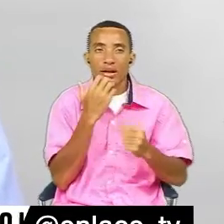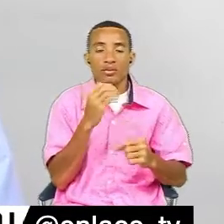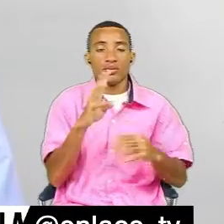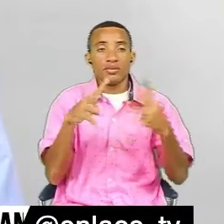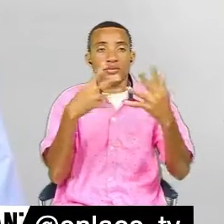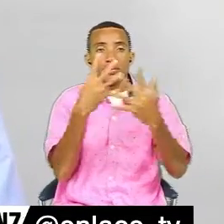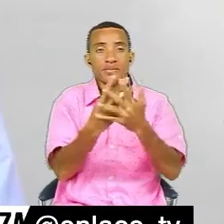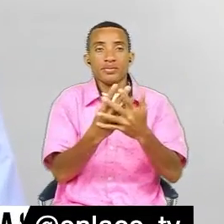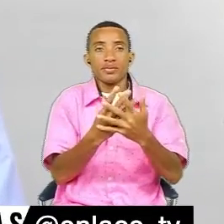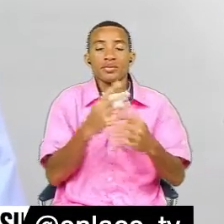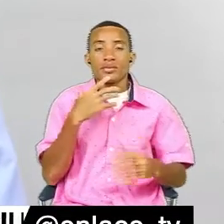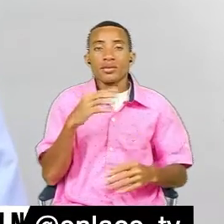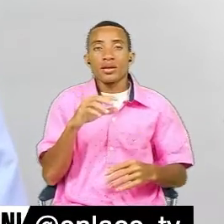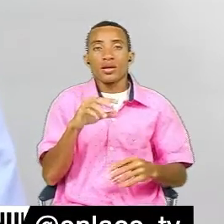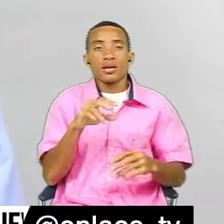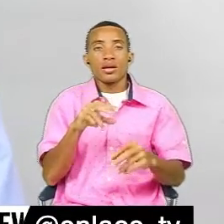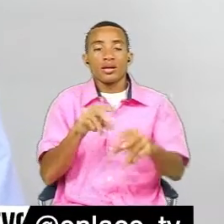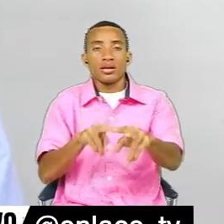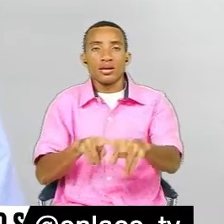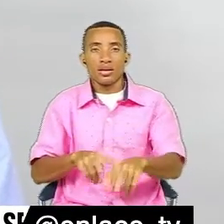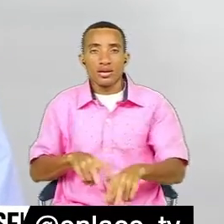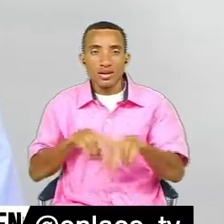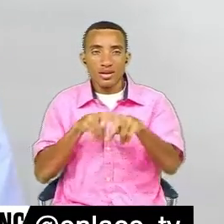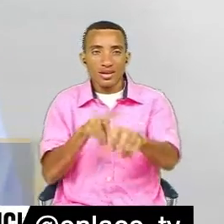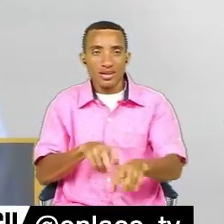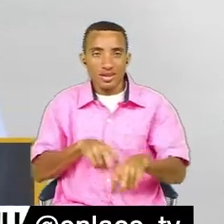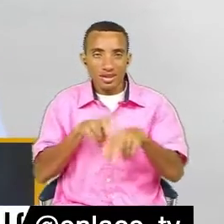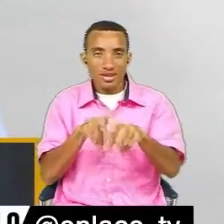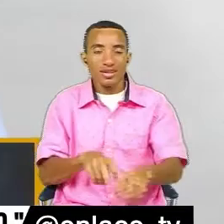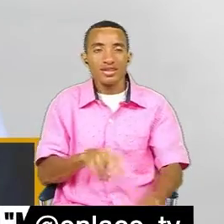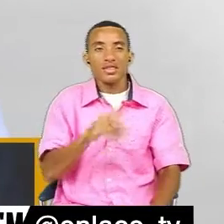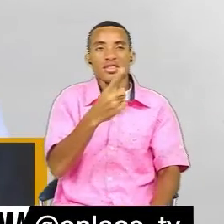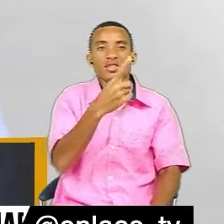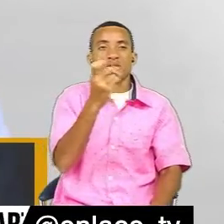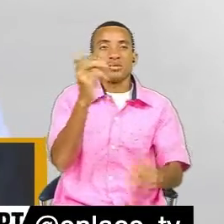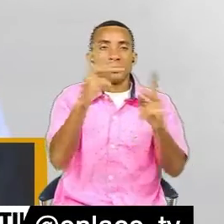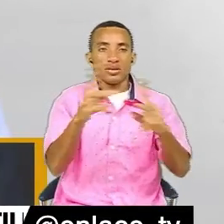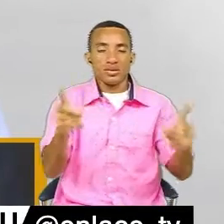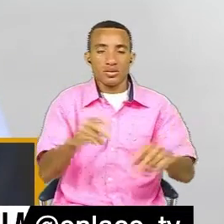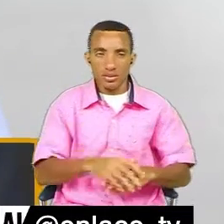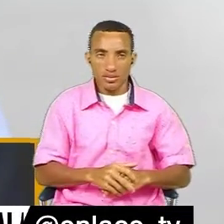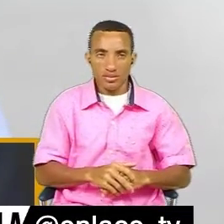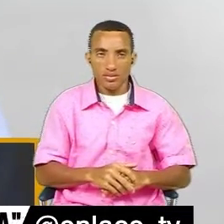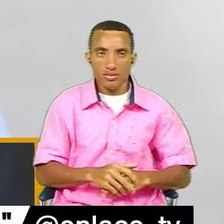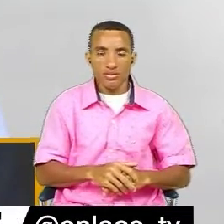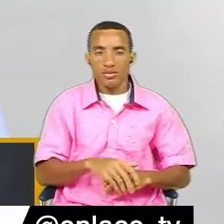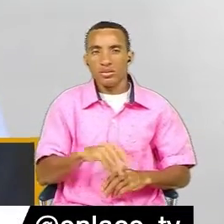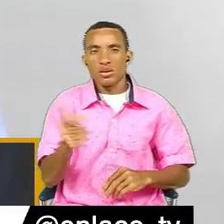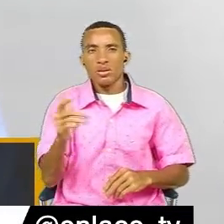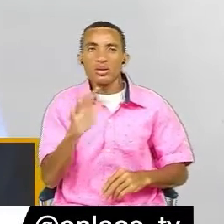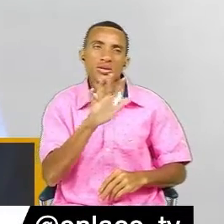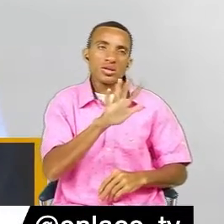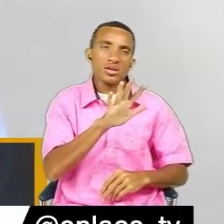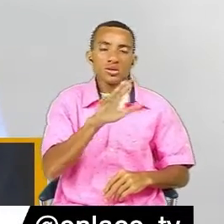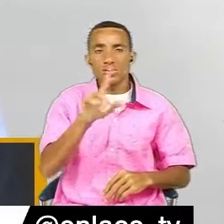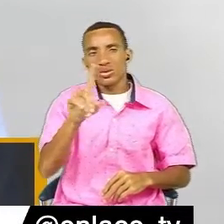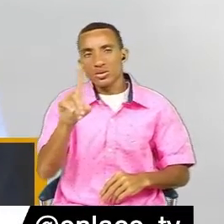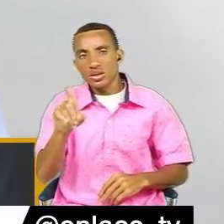de Las Granjas, tenemos más de 100 personas, en la estación de policía de Barranca Bermeja, que corresponden, no deben haber más de 5 por cada